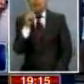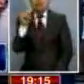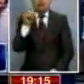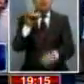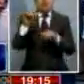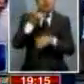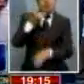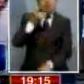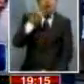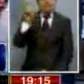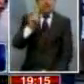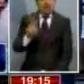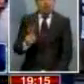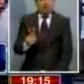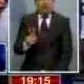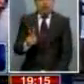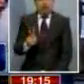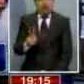Venezuela.